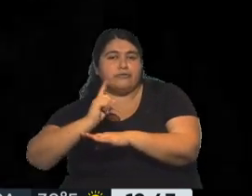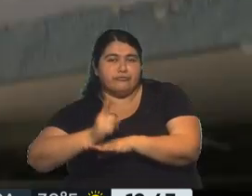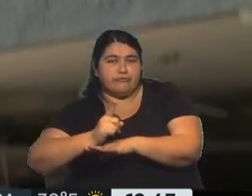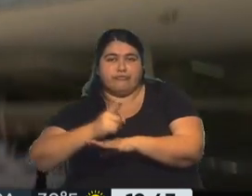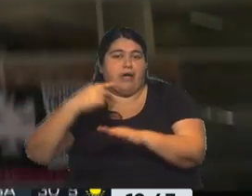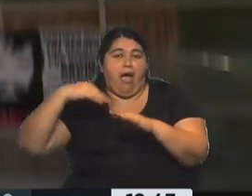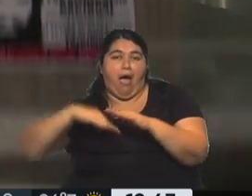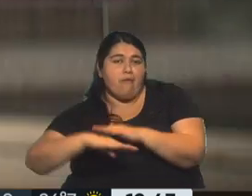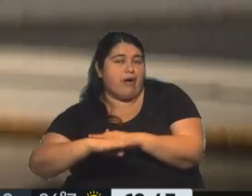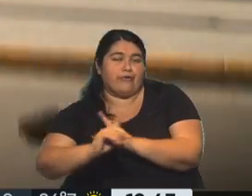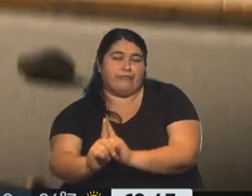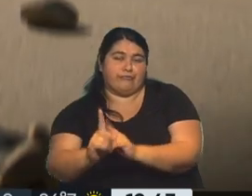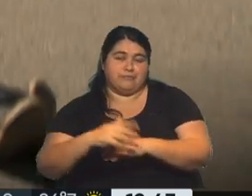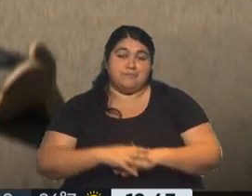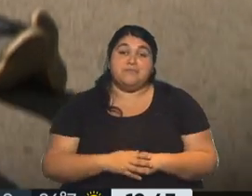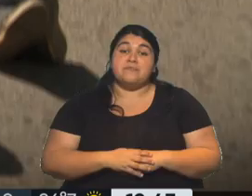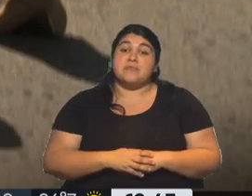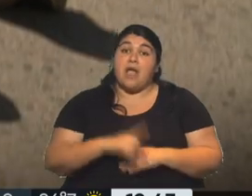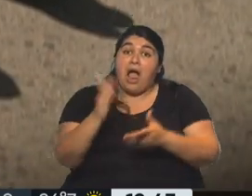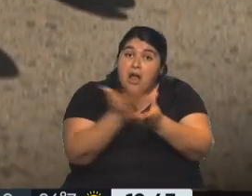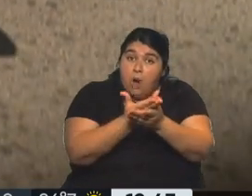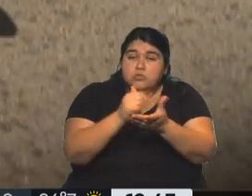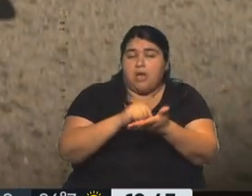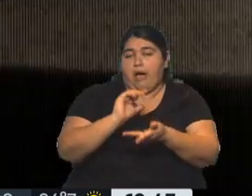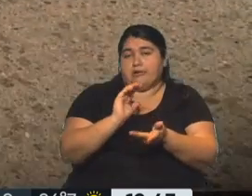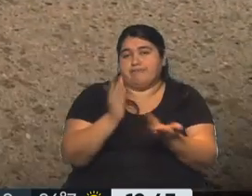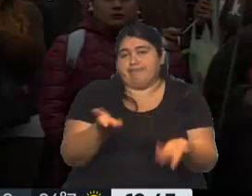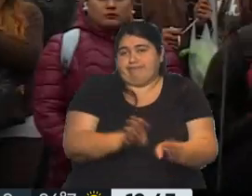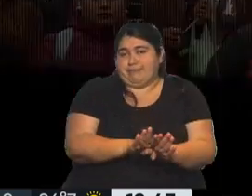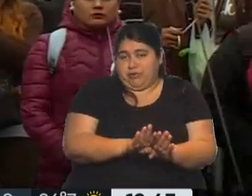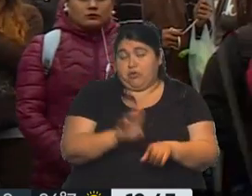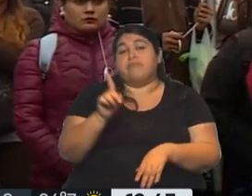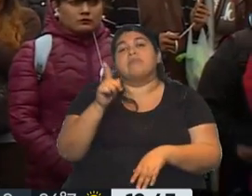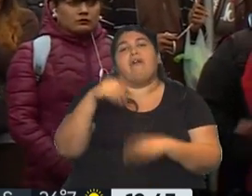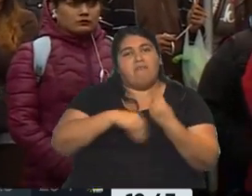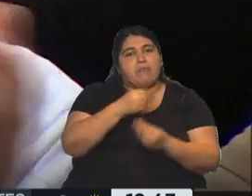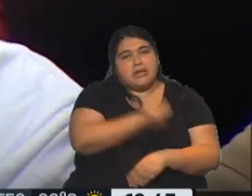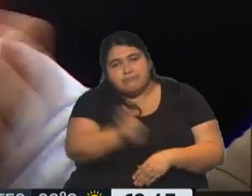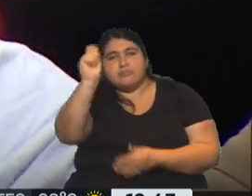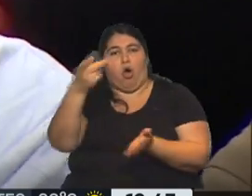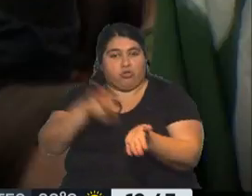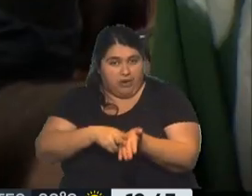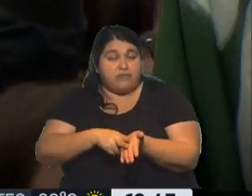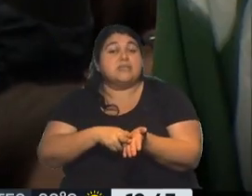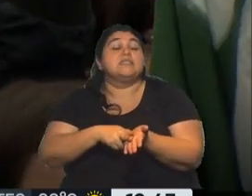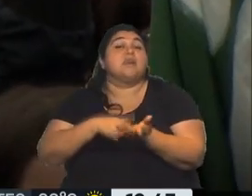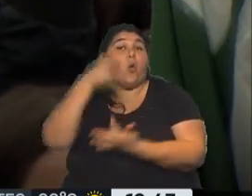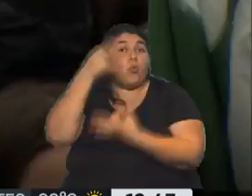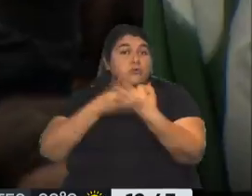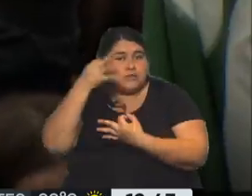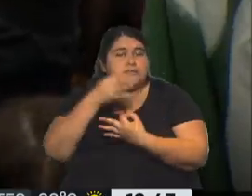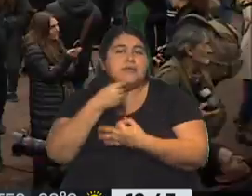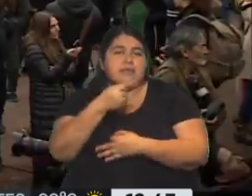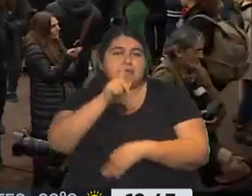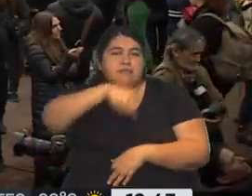medio. La causa se cerró, pero la familia apeló y logró que la Cámara considerara que se había tratado de una